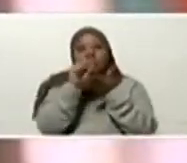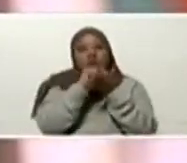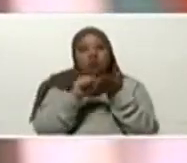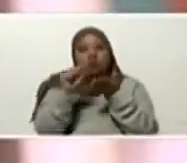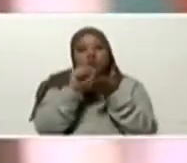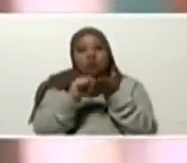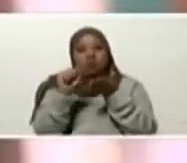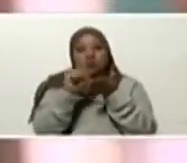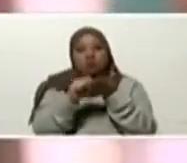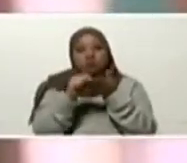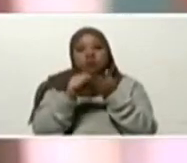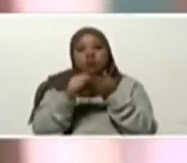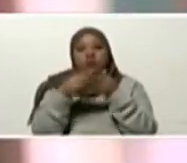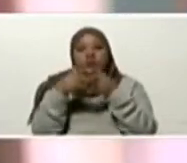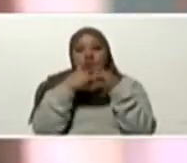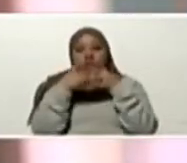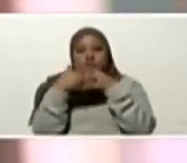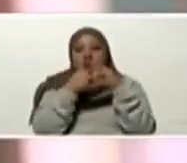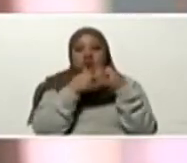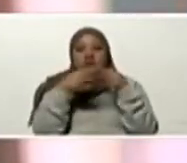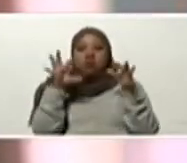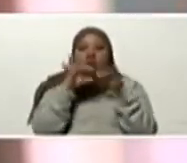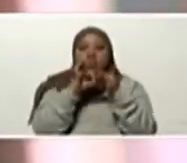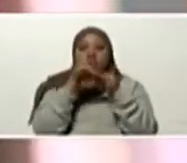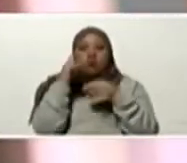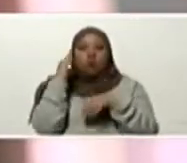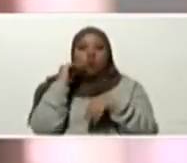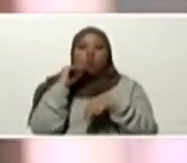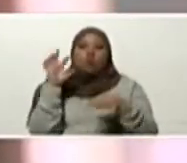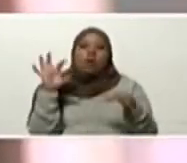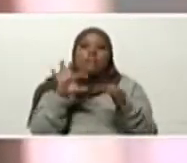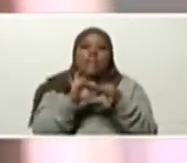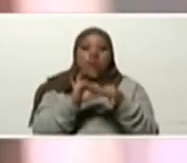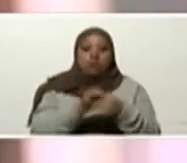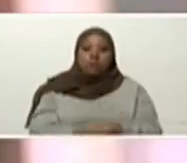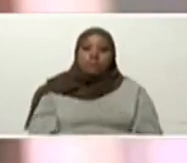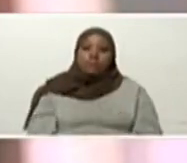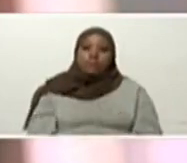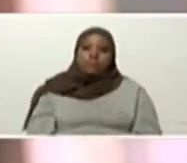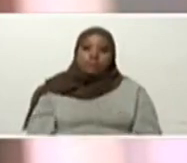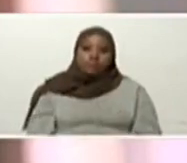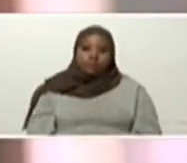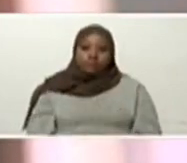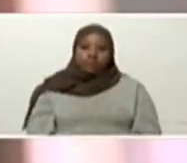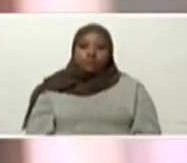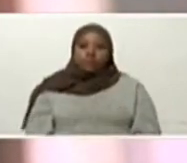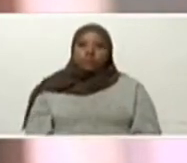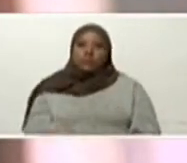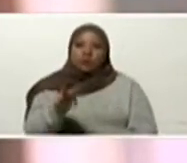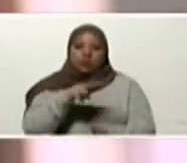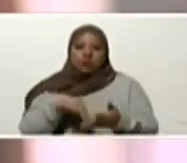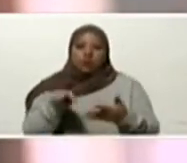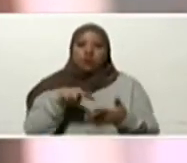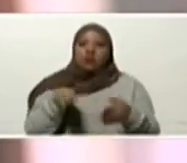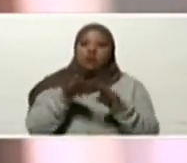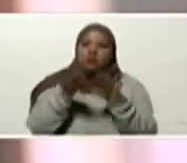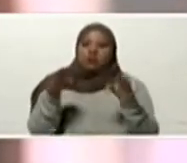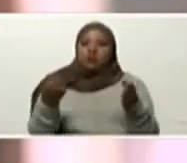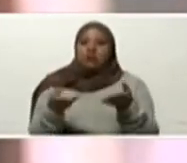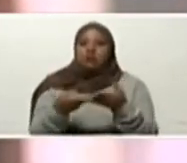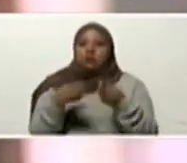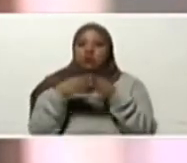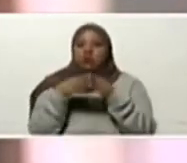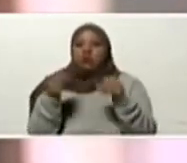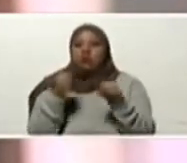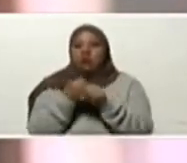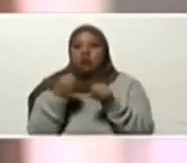Escribió este ensayo, La Alianza de Simón Bolívar, una lectura logográfica actual